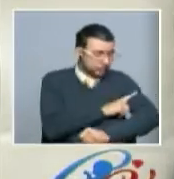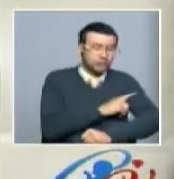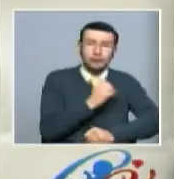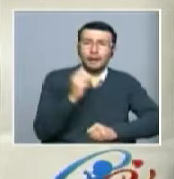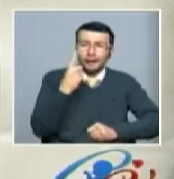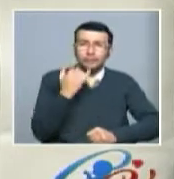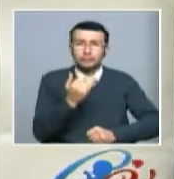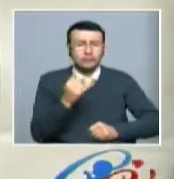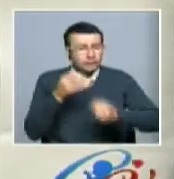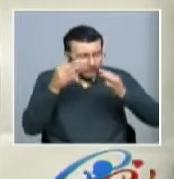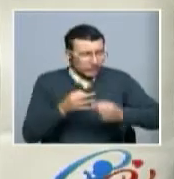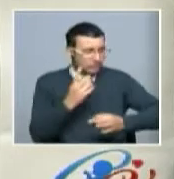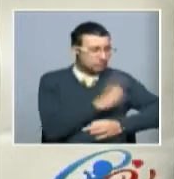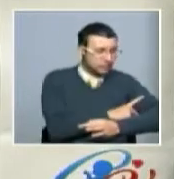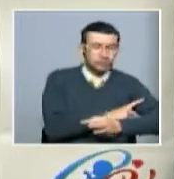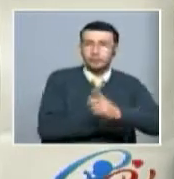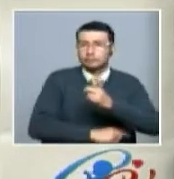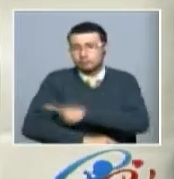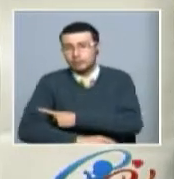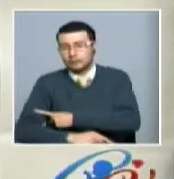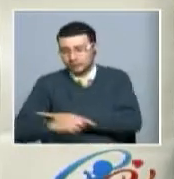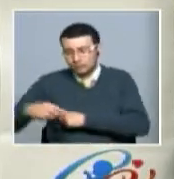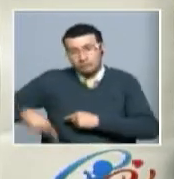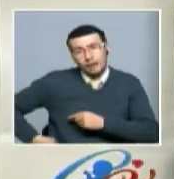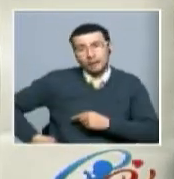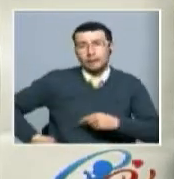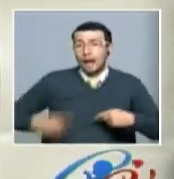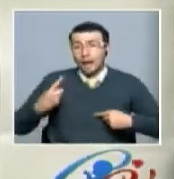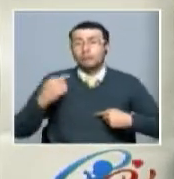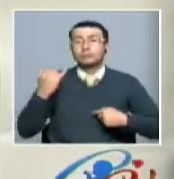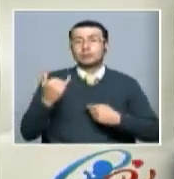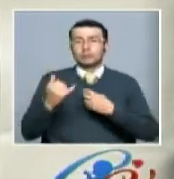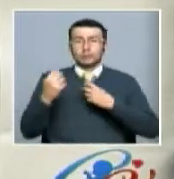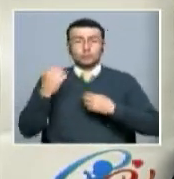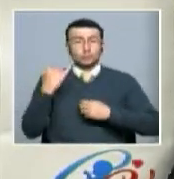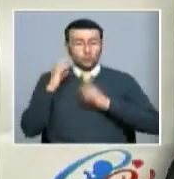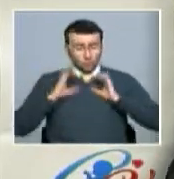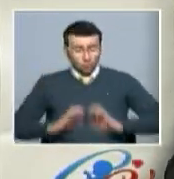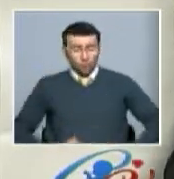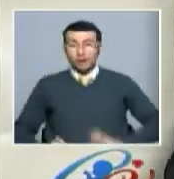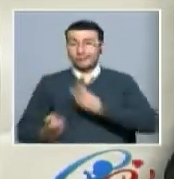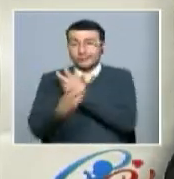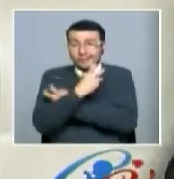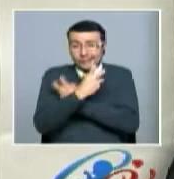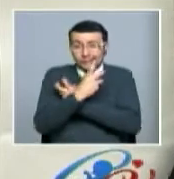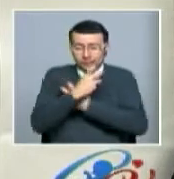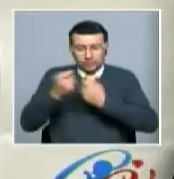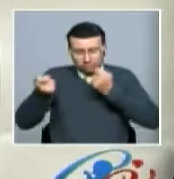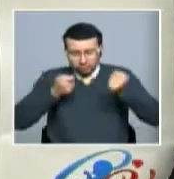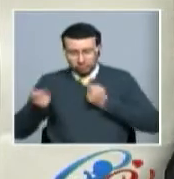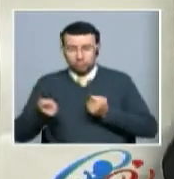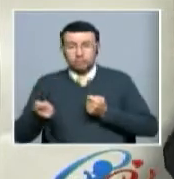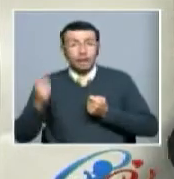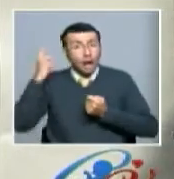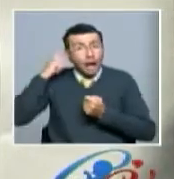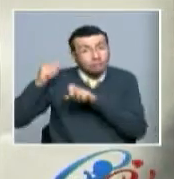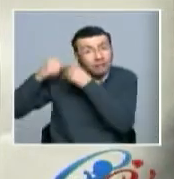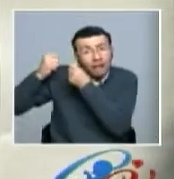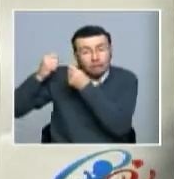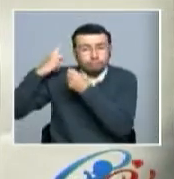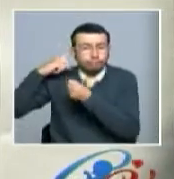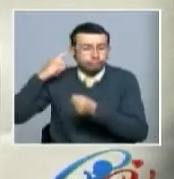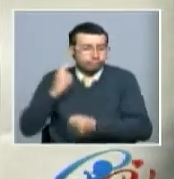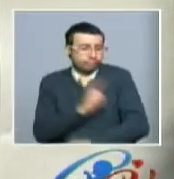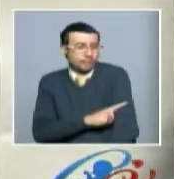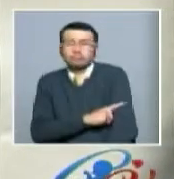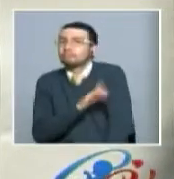al órgano efector, que es el músculo esquelético. Entonces, por eso, y ya con la lesión motora se producen